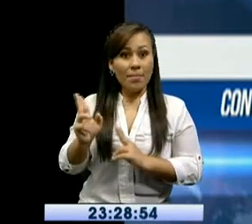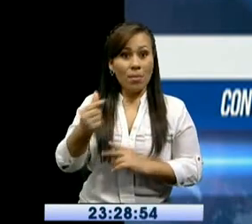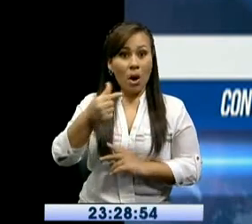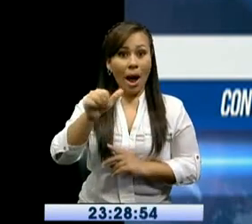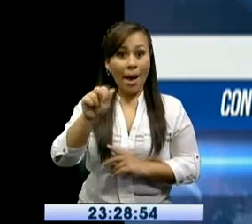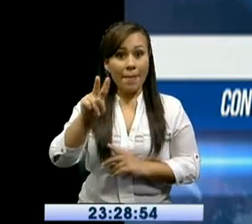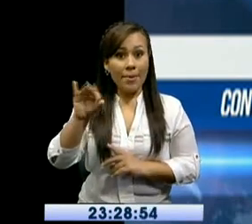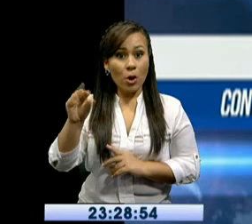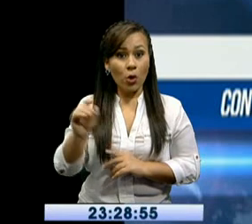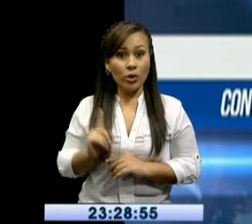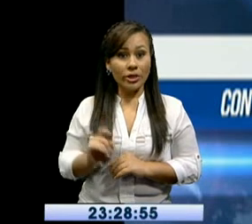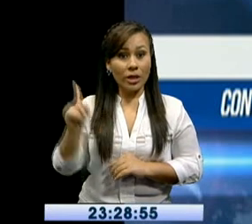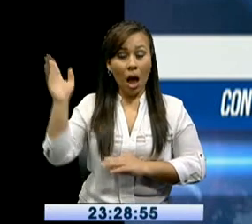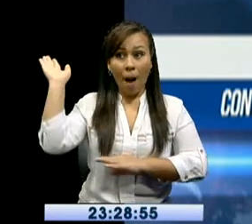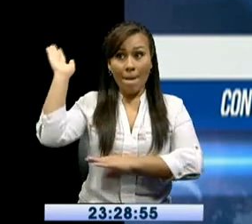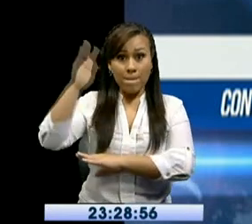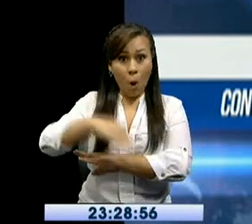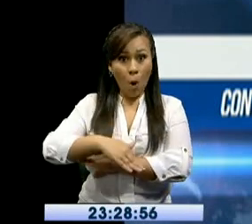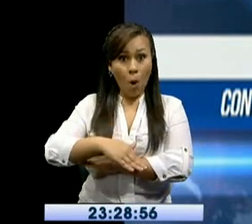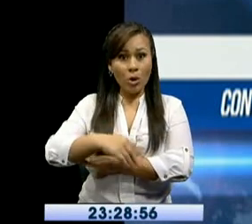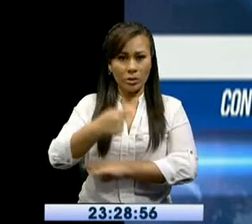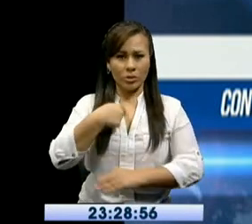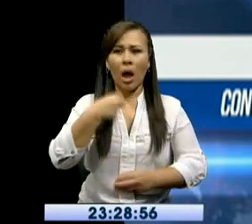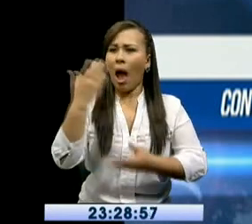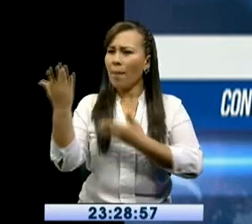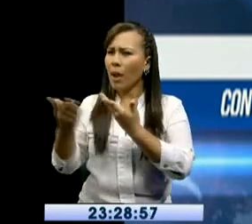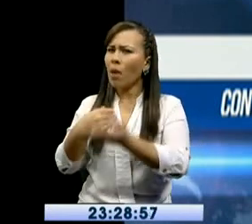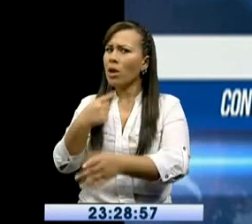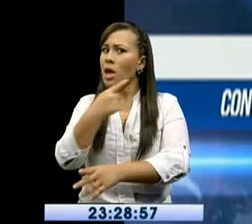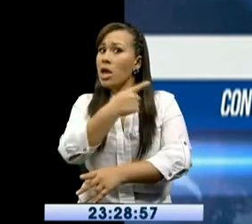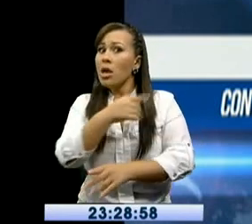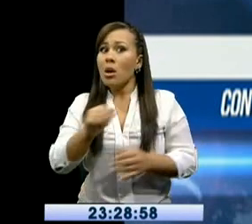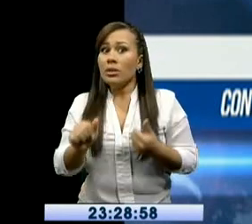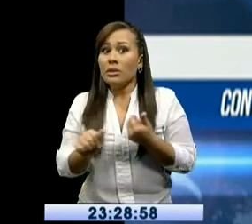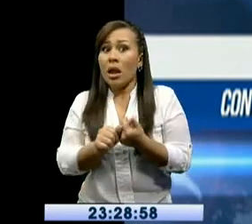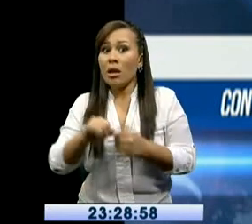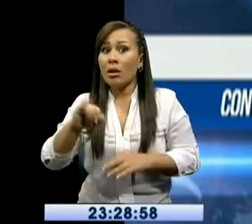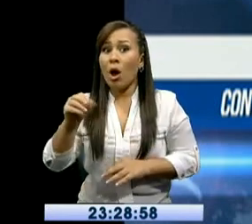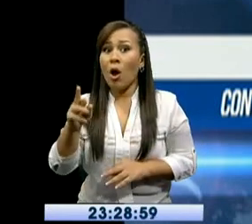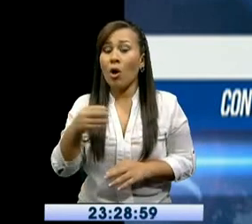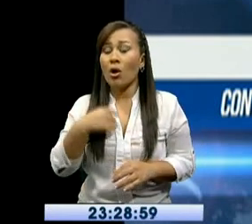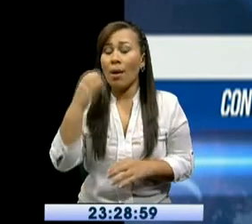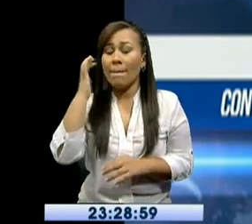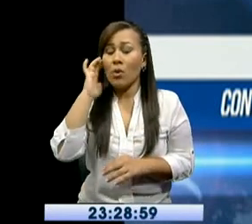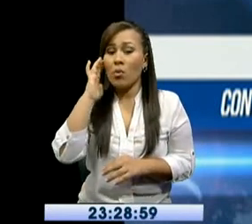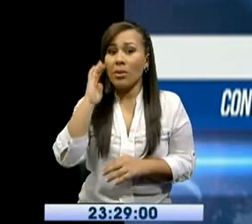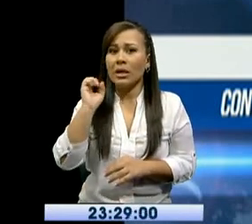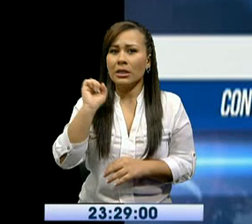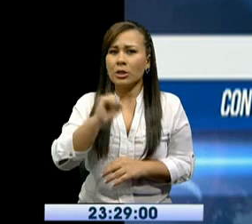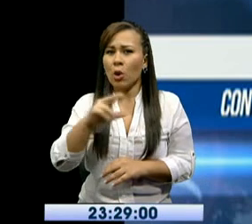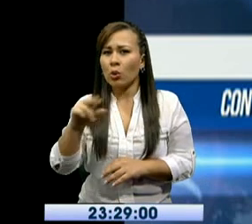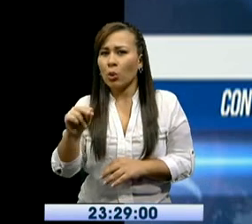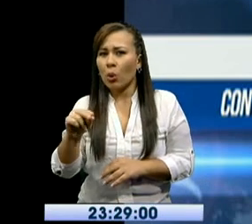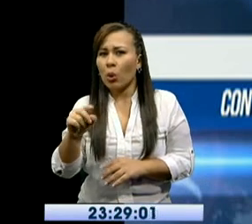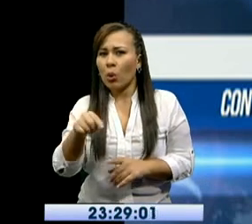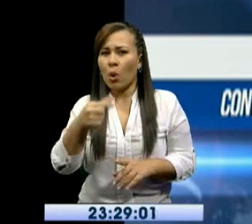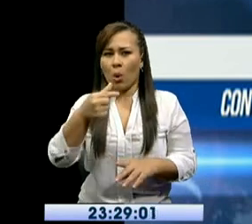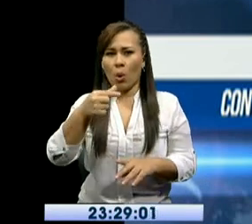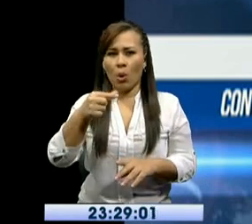que hablábamos contigo, yo hablaba con la productora, le decía, justo donde estaba Jorge, ¿ha pasado algo parecido o con el Gaviota o con